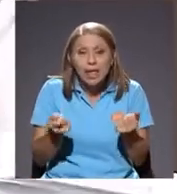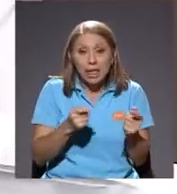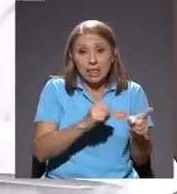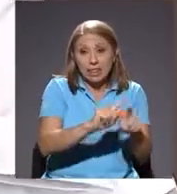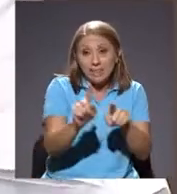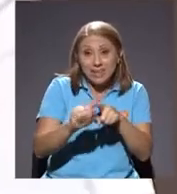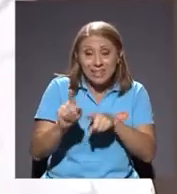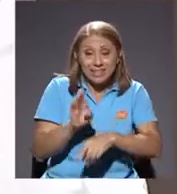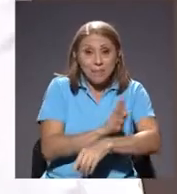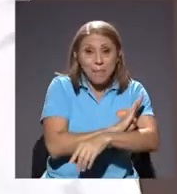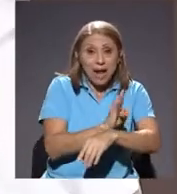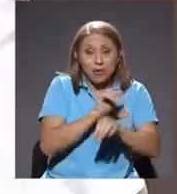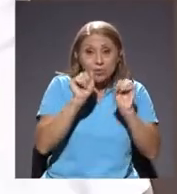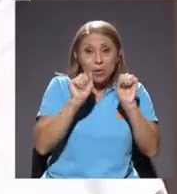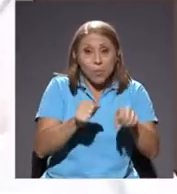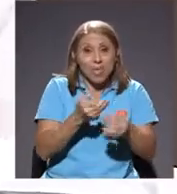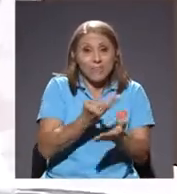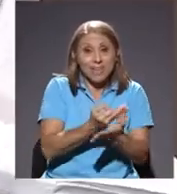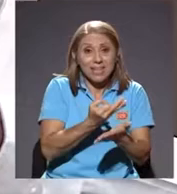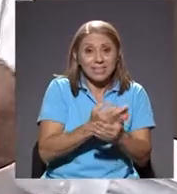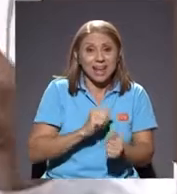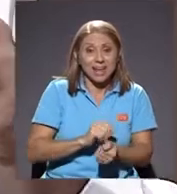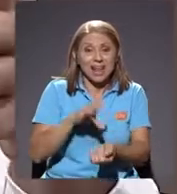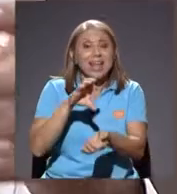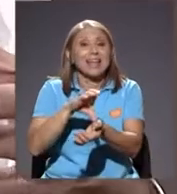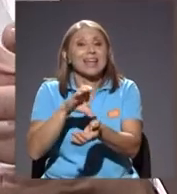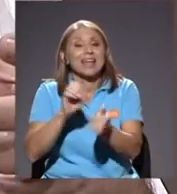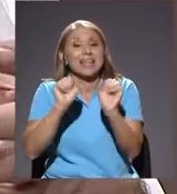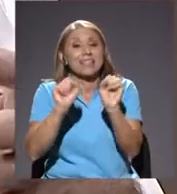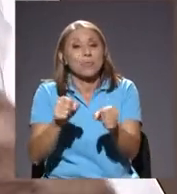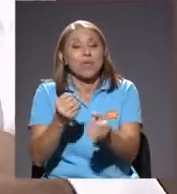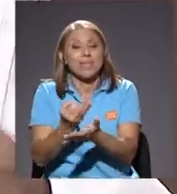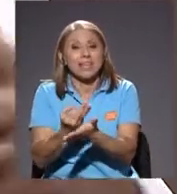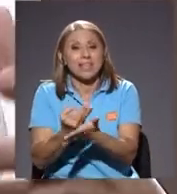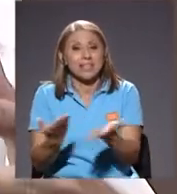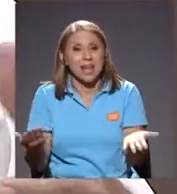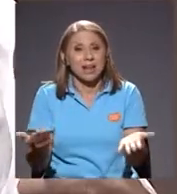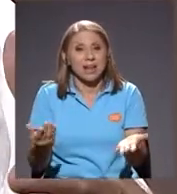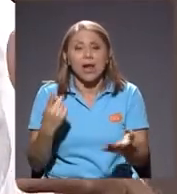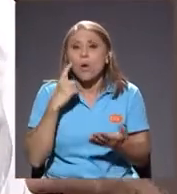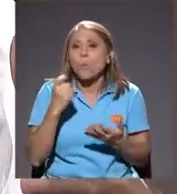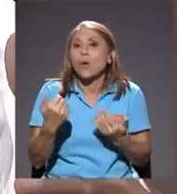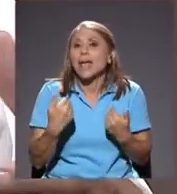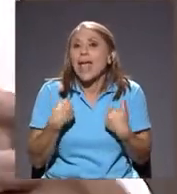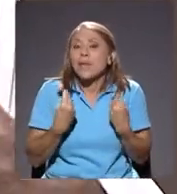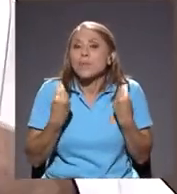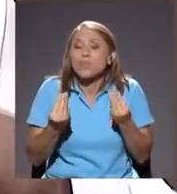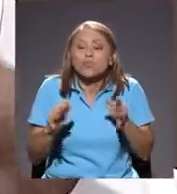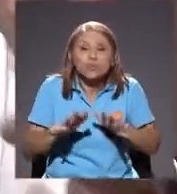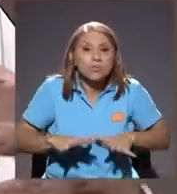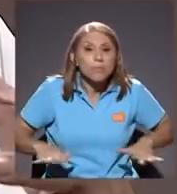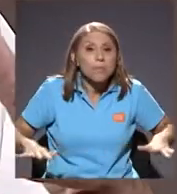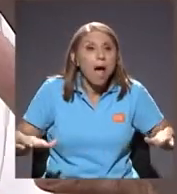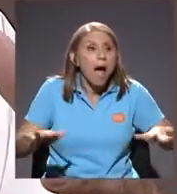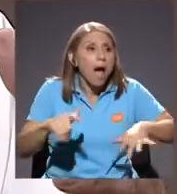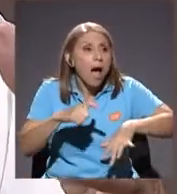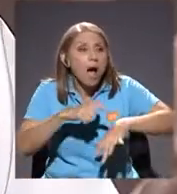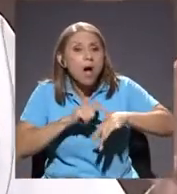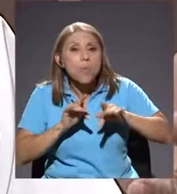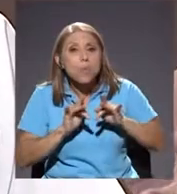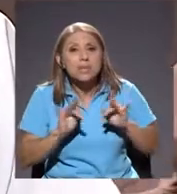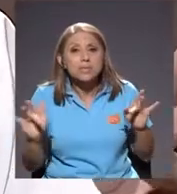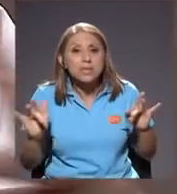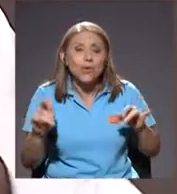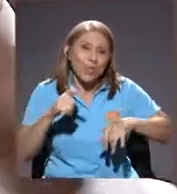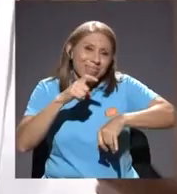financiar clínicas que puedan financiar bueno porque hay un montón de espacio así bo hay un montón de tiempo que